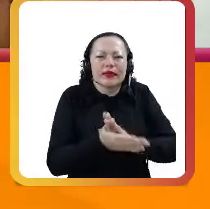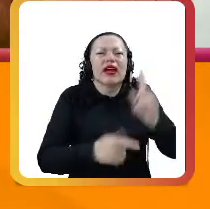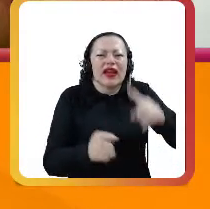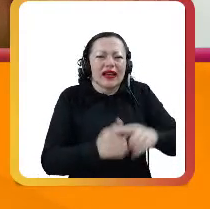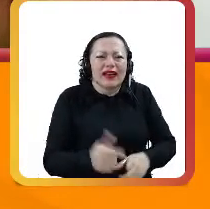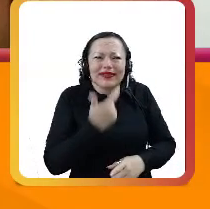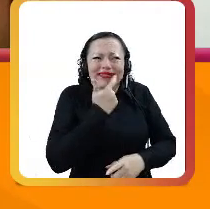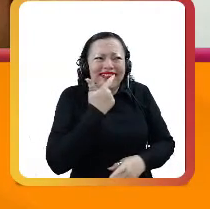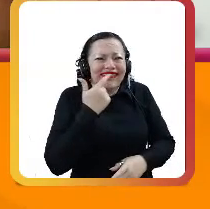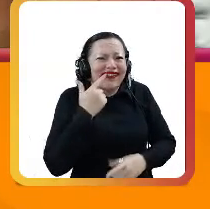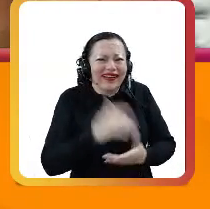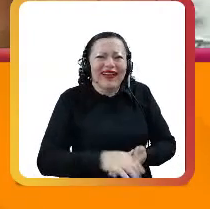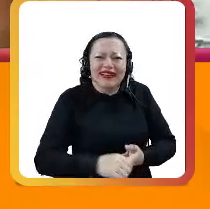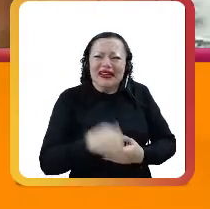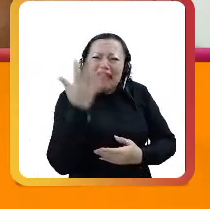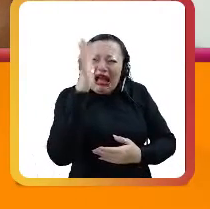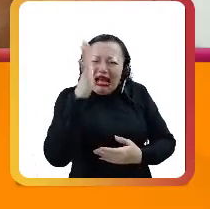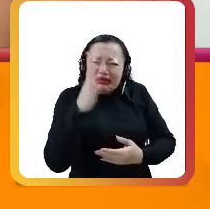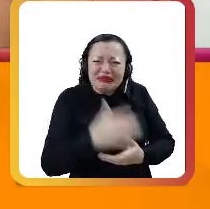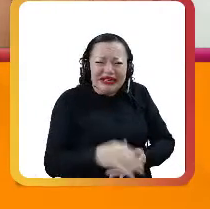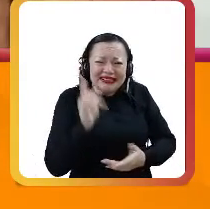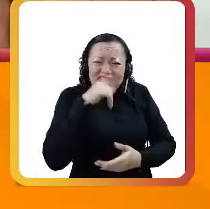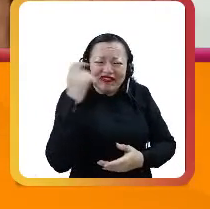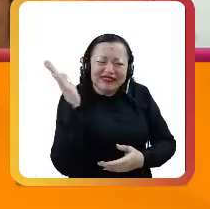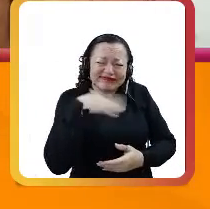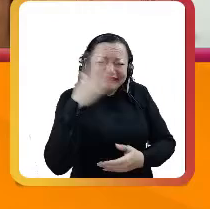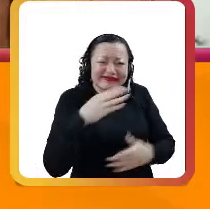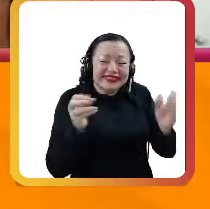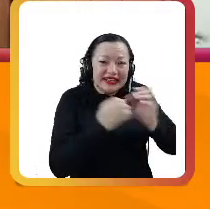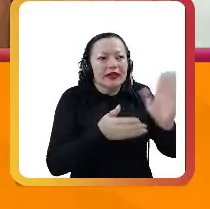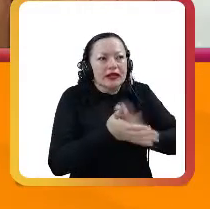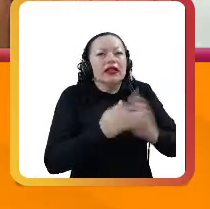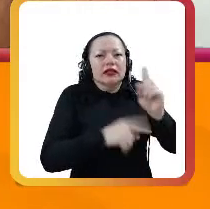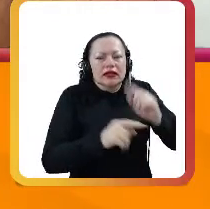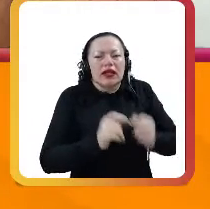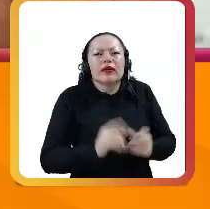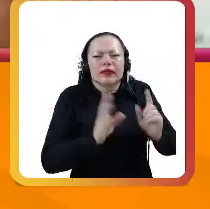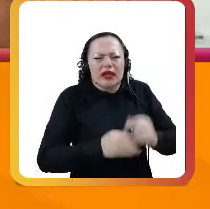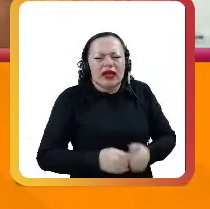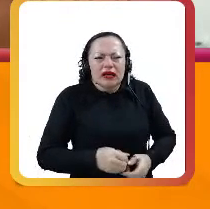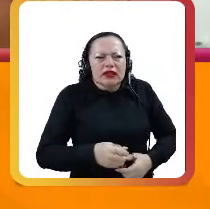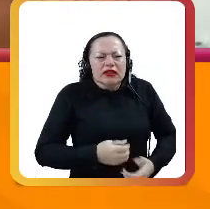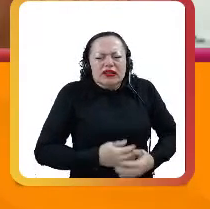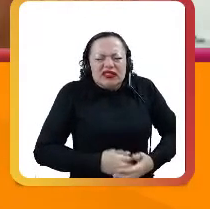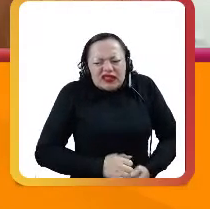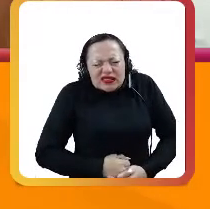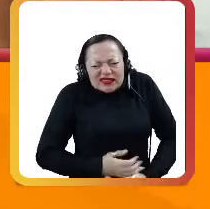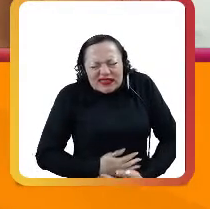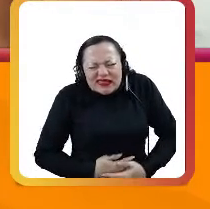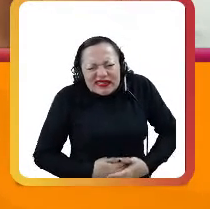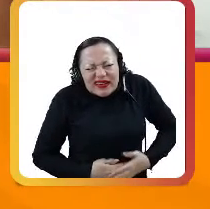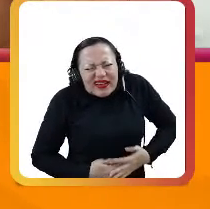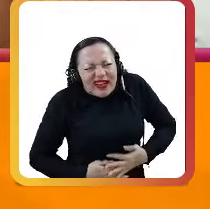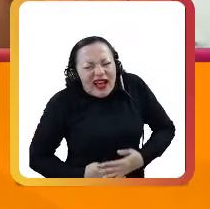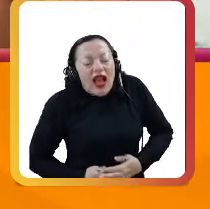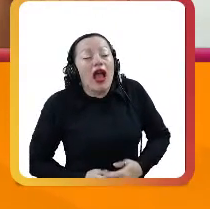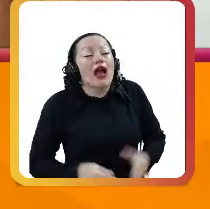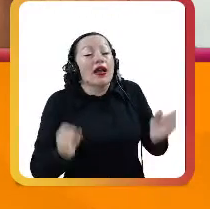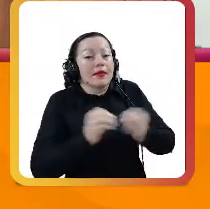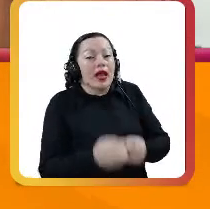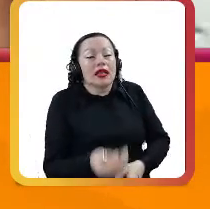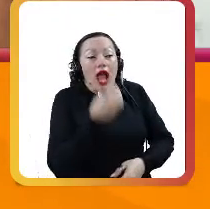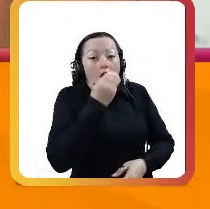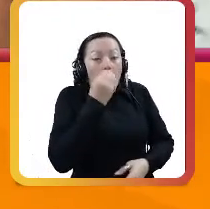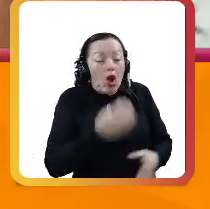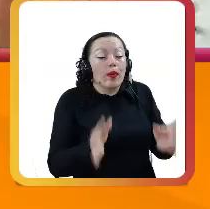caries o algo así, también ayuda a evitar el estreñimiento y el dolor de estómago. Entonces es muy buena esta cáscara,